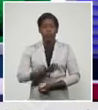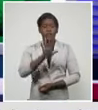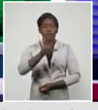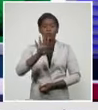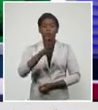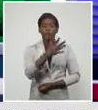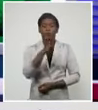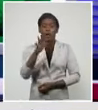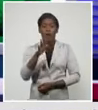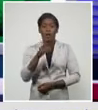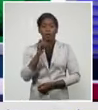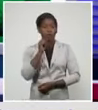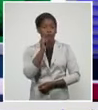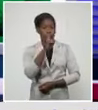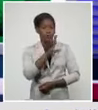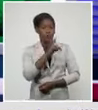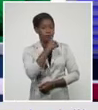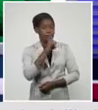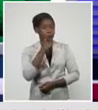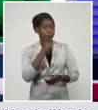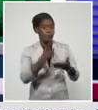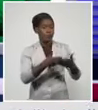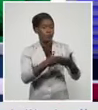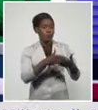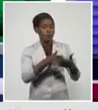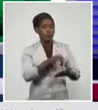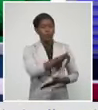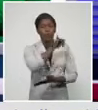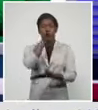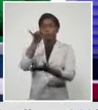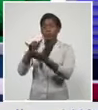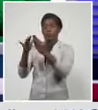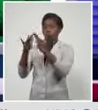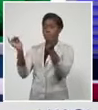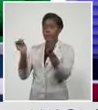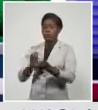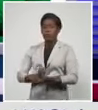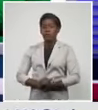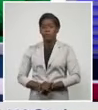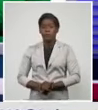del diagnóstico, y en el día de ayer